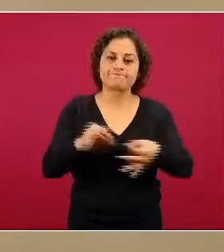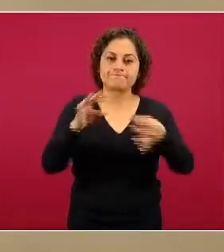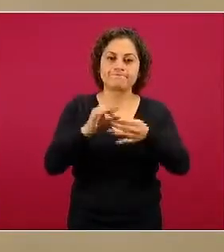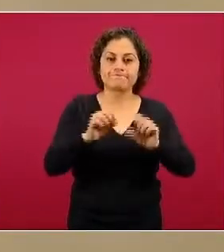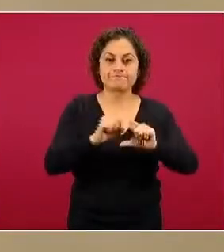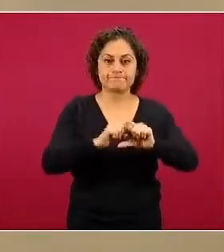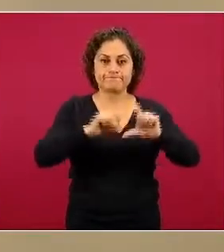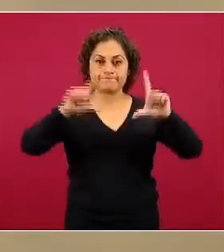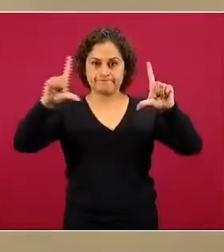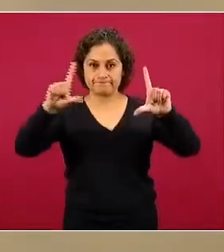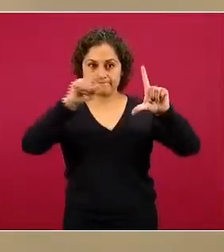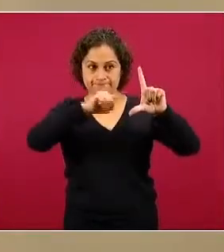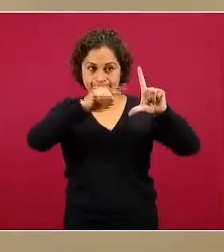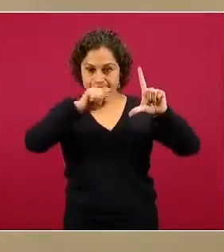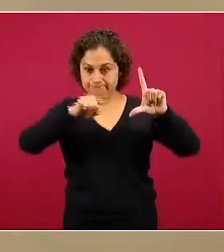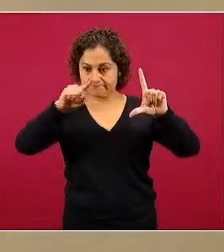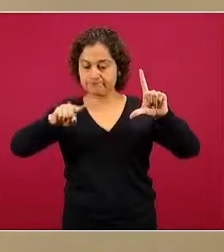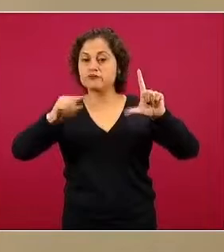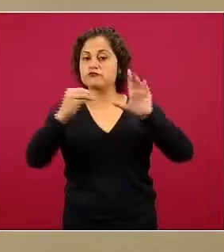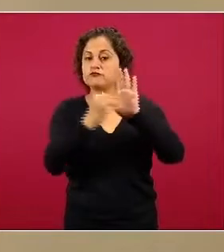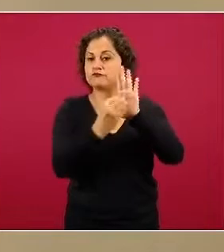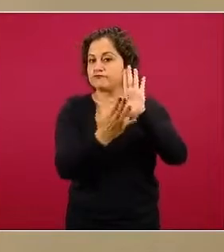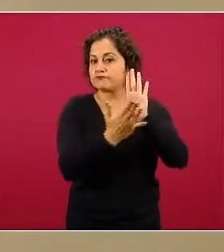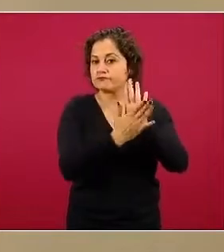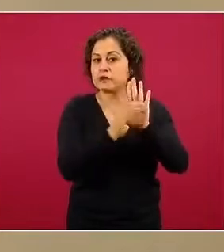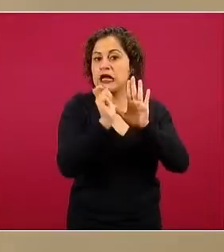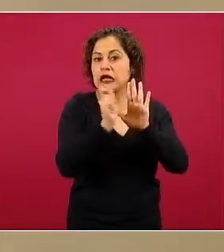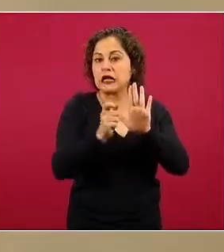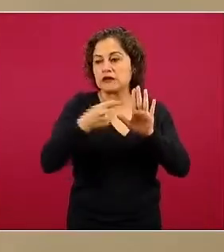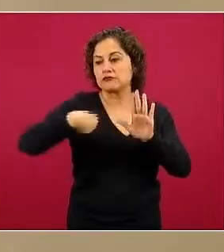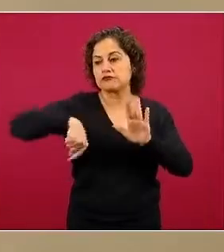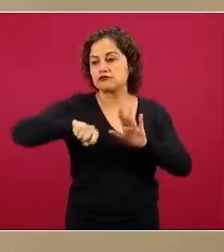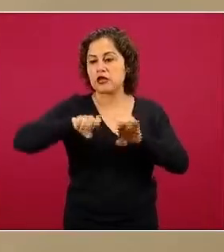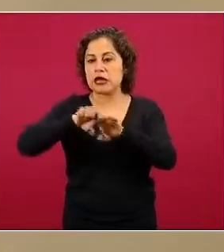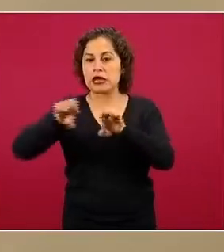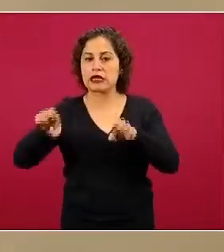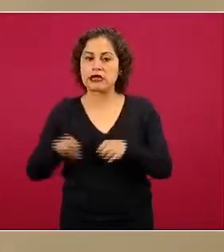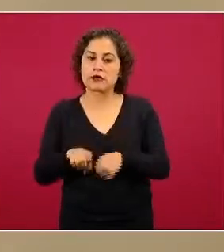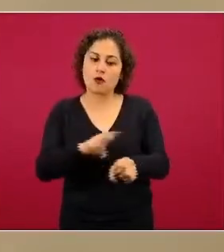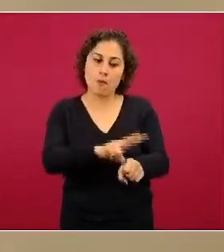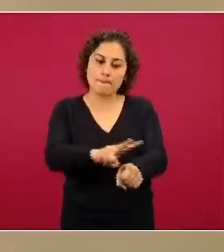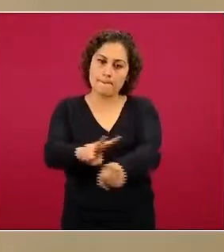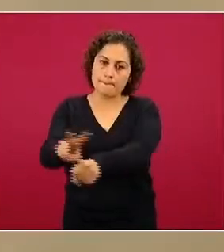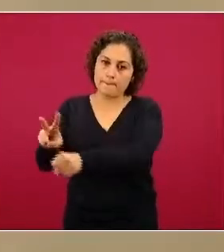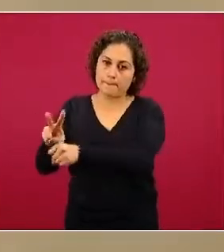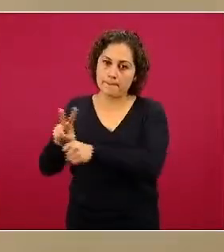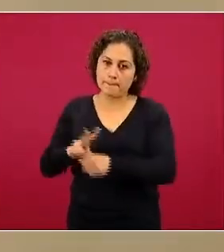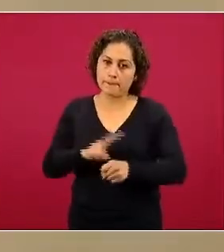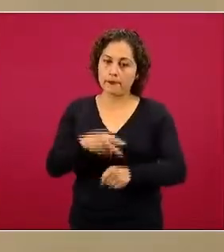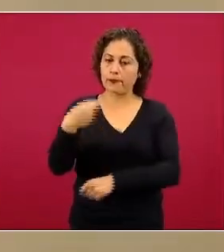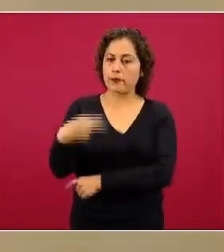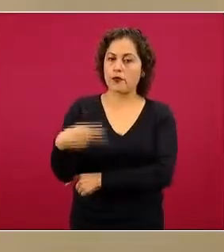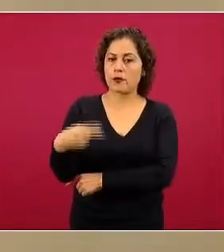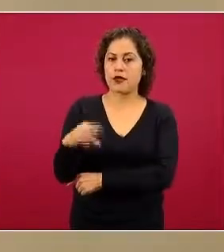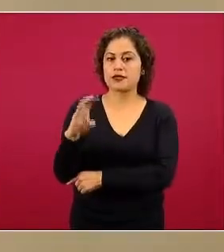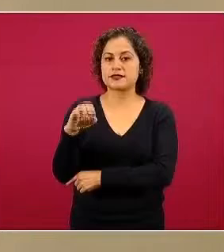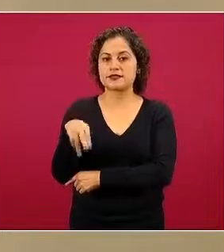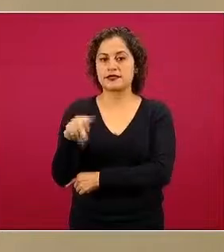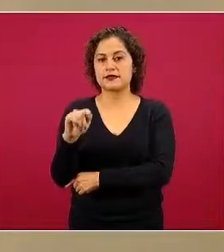es un dato de una vigilancia centinela, de una vigilancia que